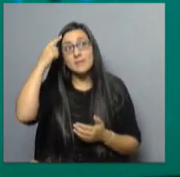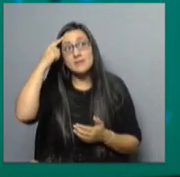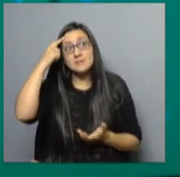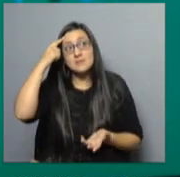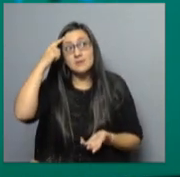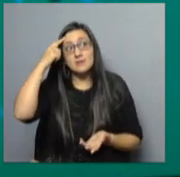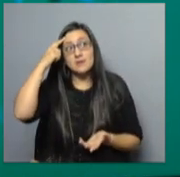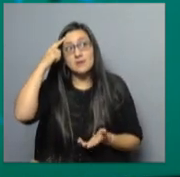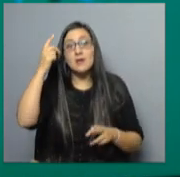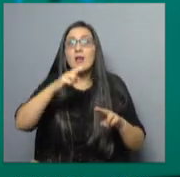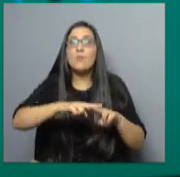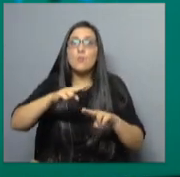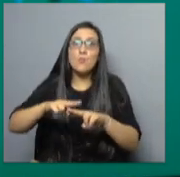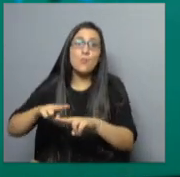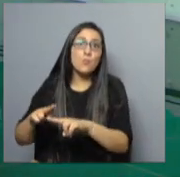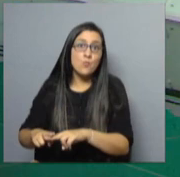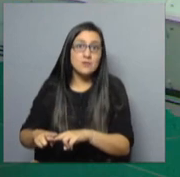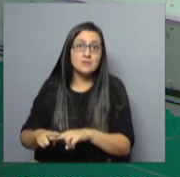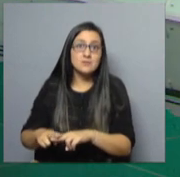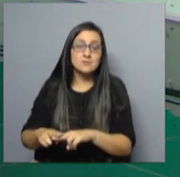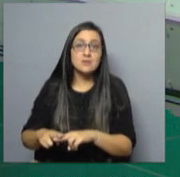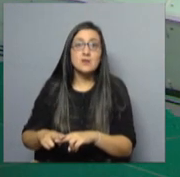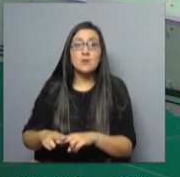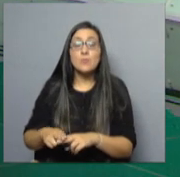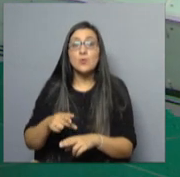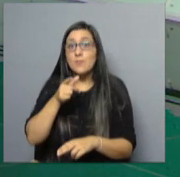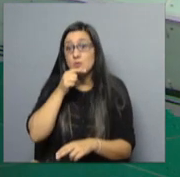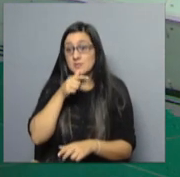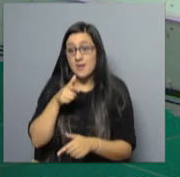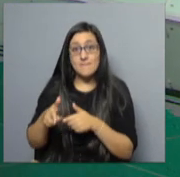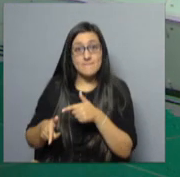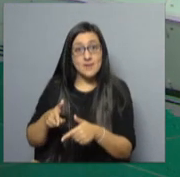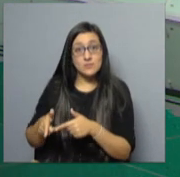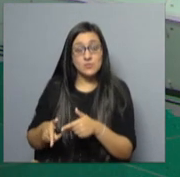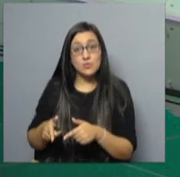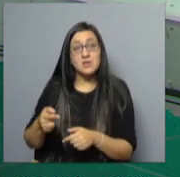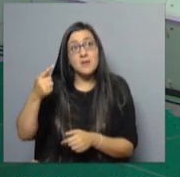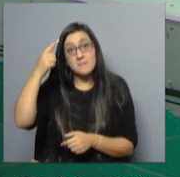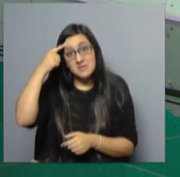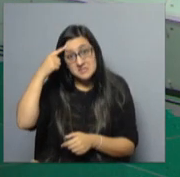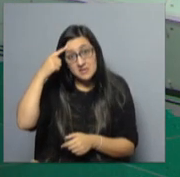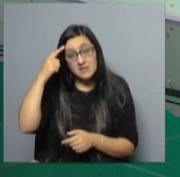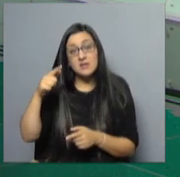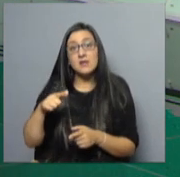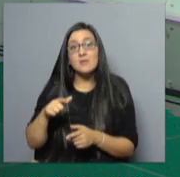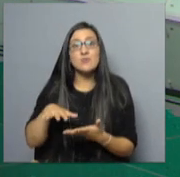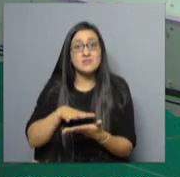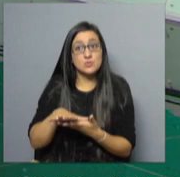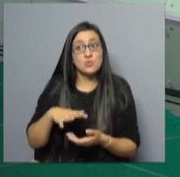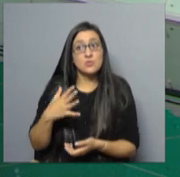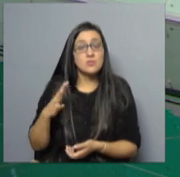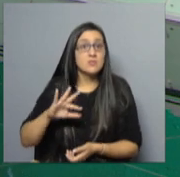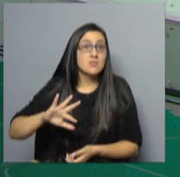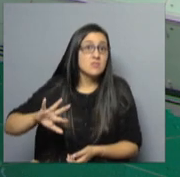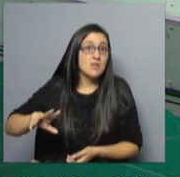las muertes que produce la policía en contextos que supone son contextos de delito más o menos estará en el